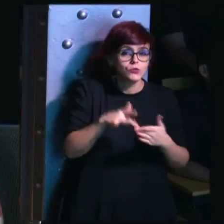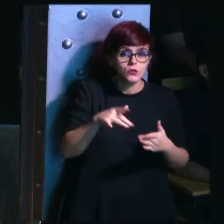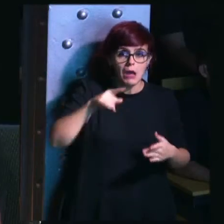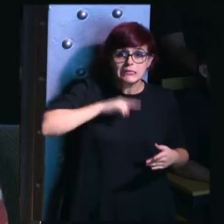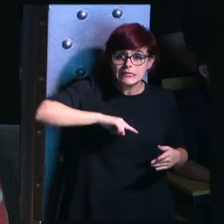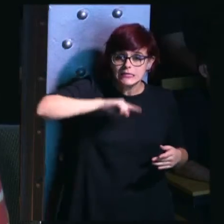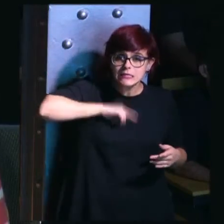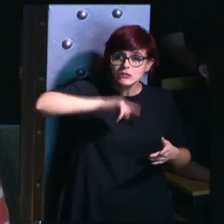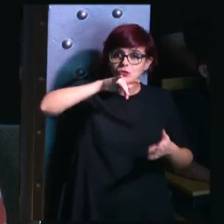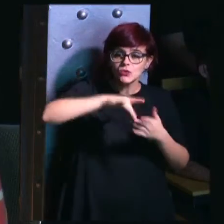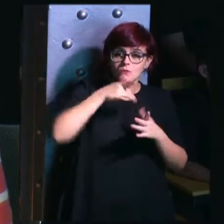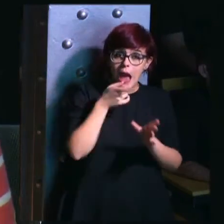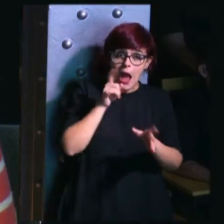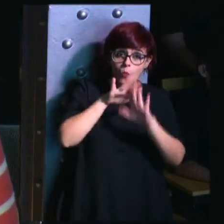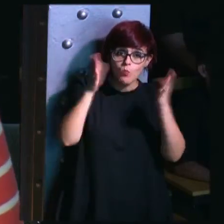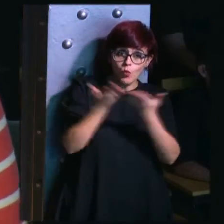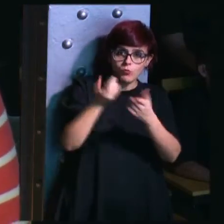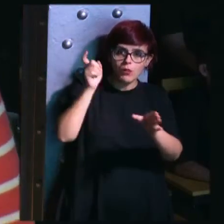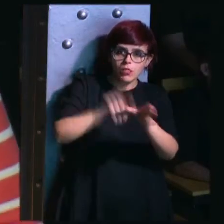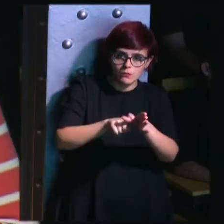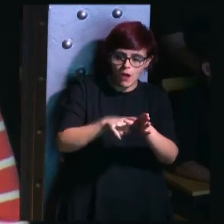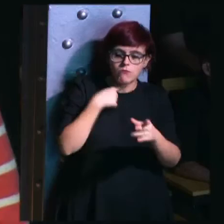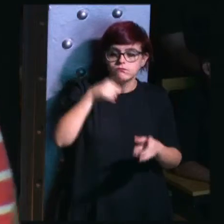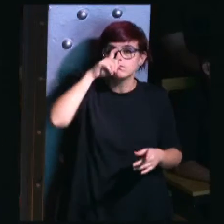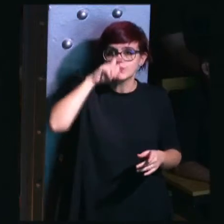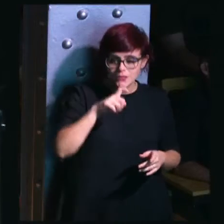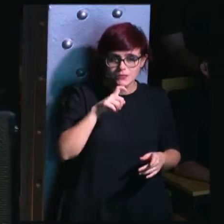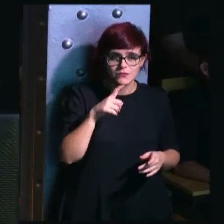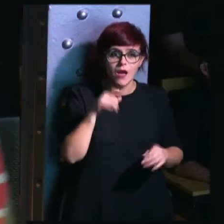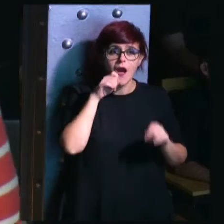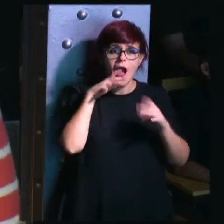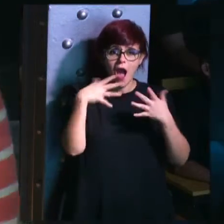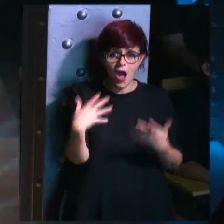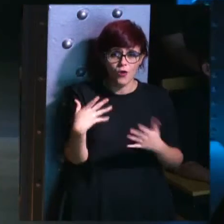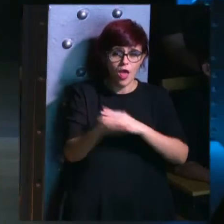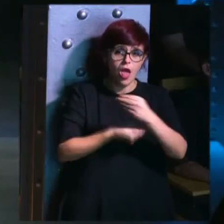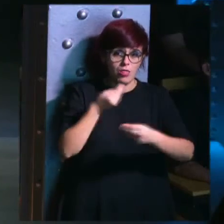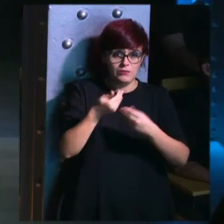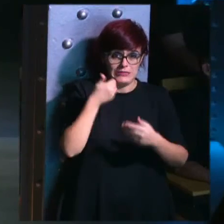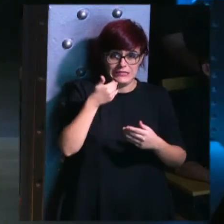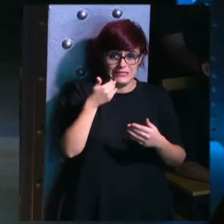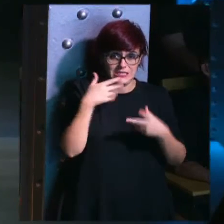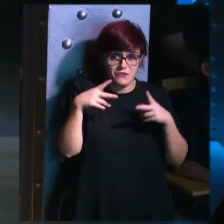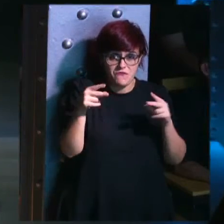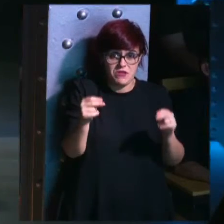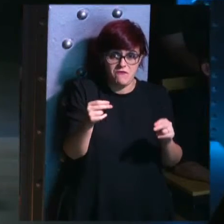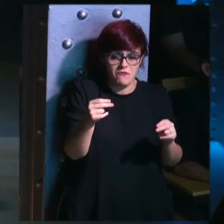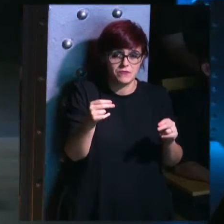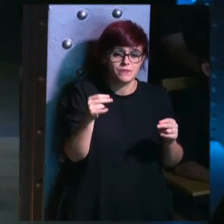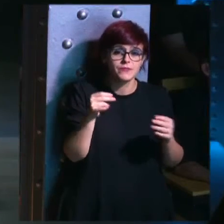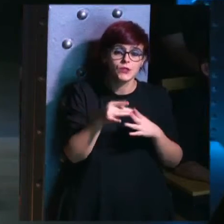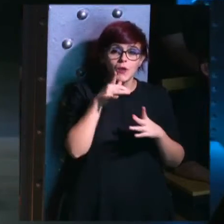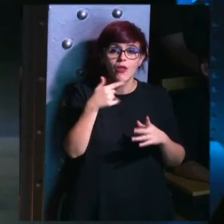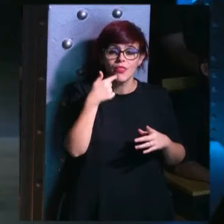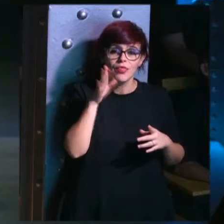lo practica, cuando forma parte de él, lo recuerda. El proyecto en el que estamos ahora, que ya está prácticamente terminado, es el que os